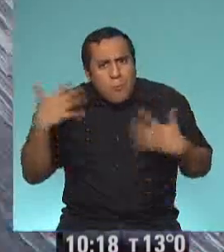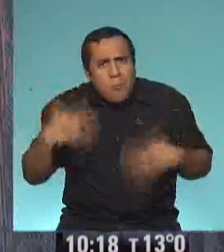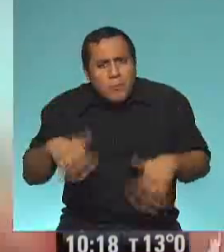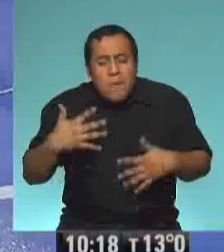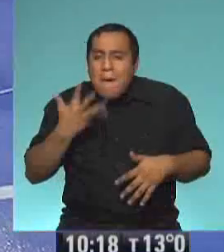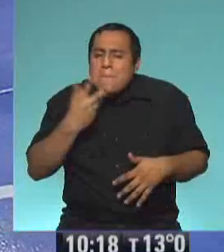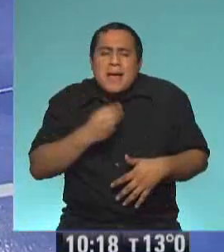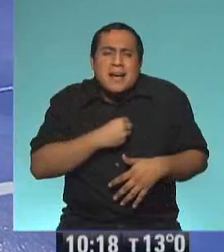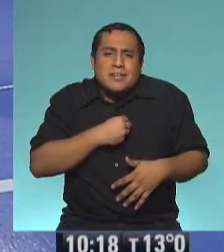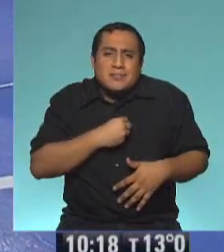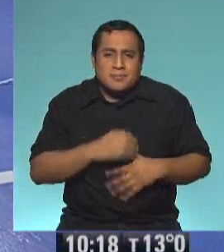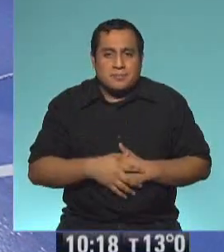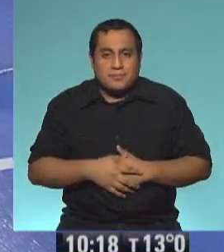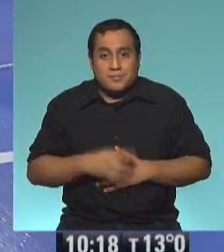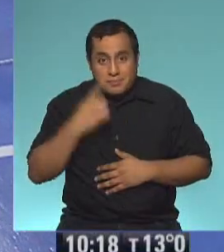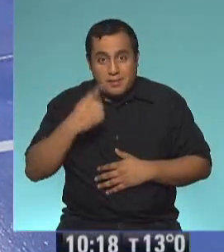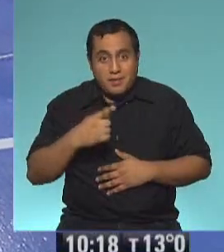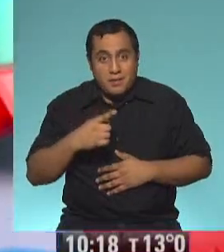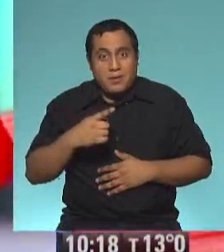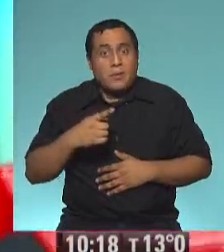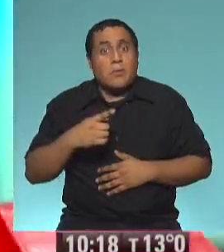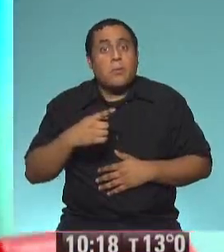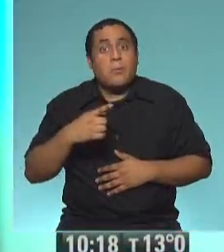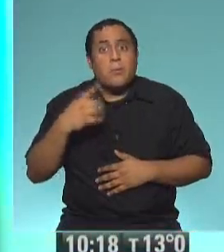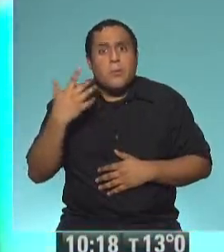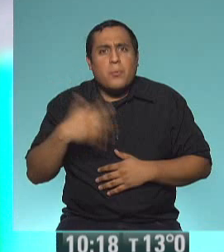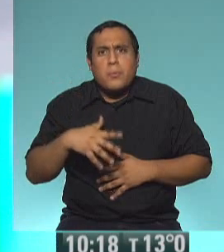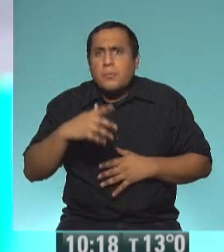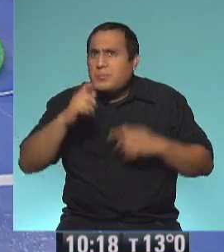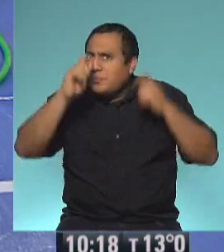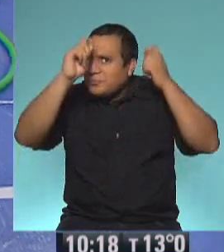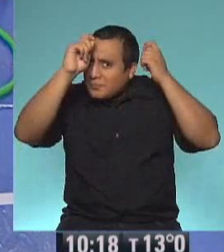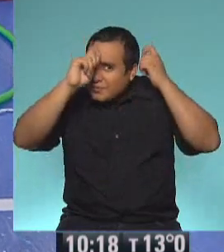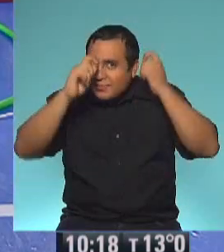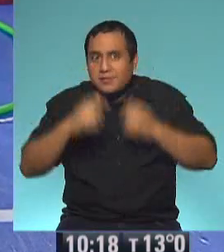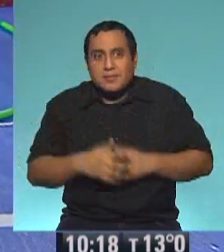¡Me encantó! ¡Mira esto, mira esto, mira esto! ¡Galera!